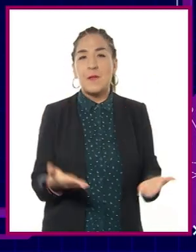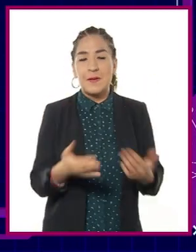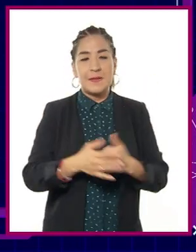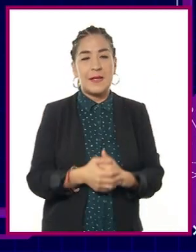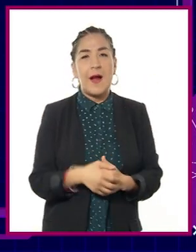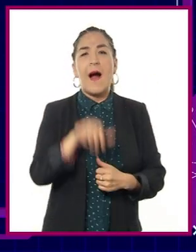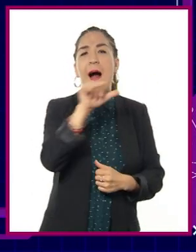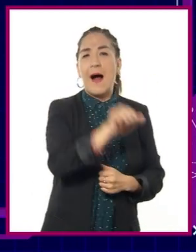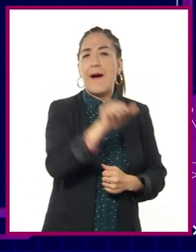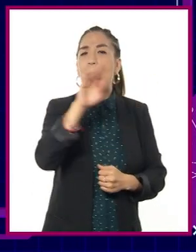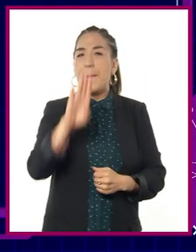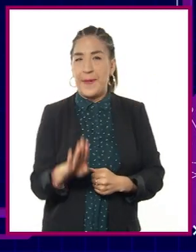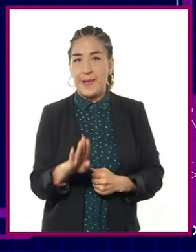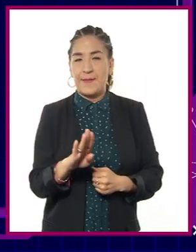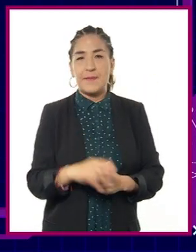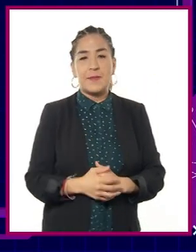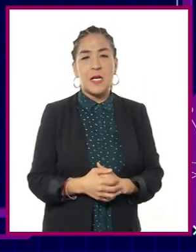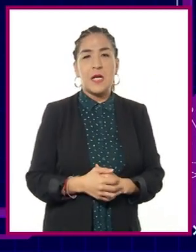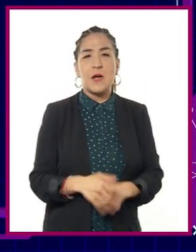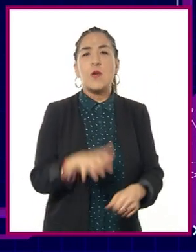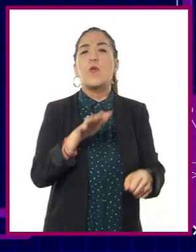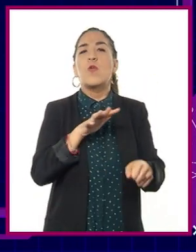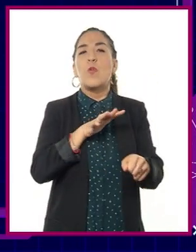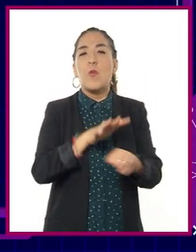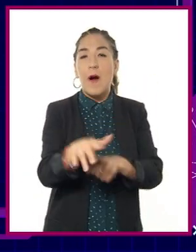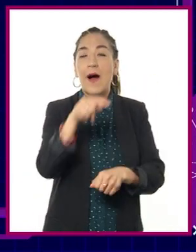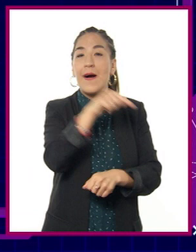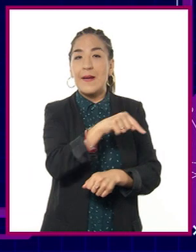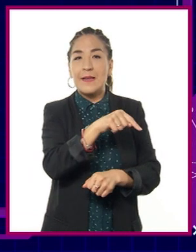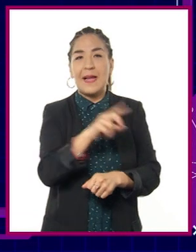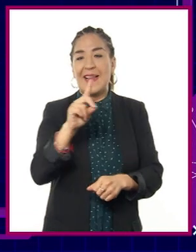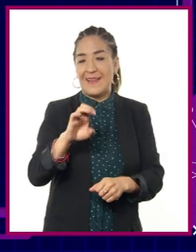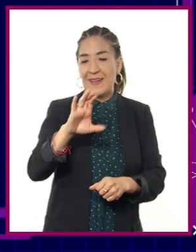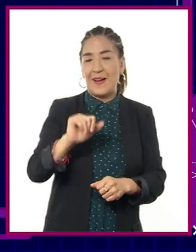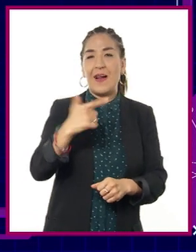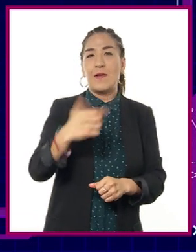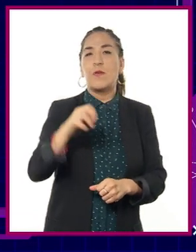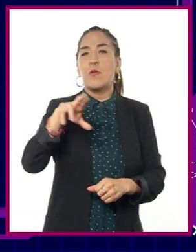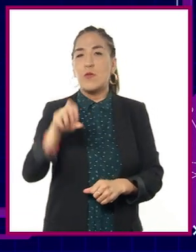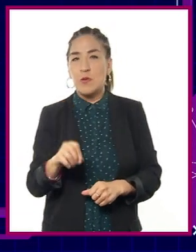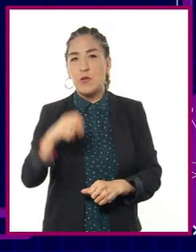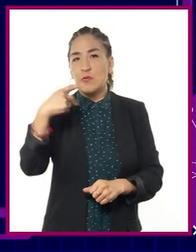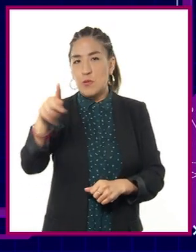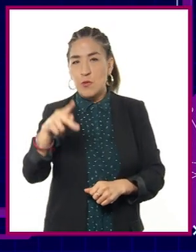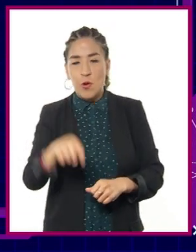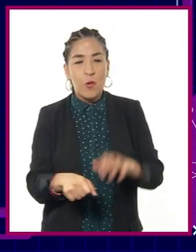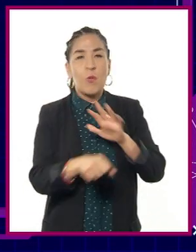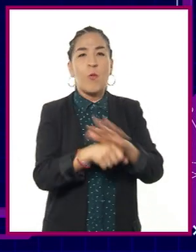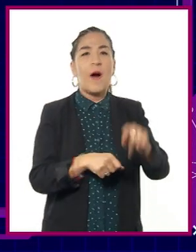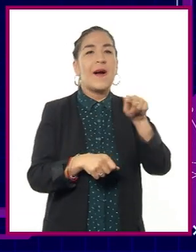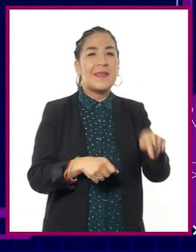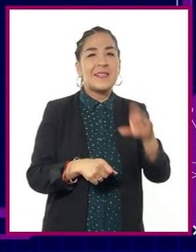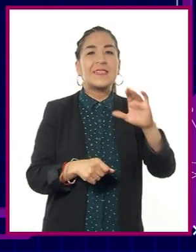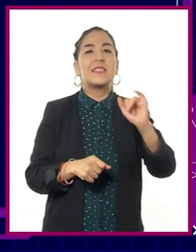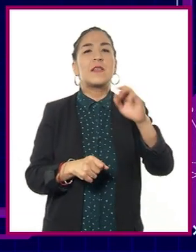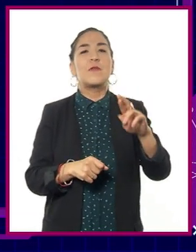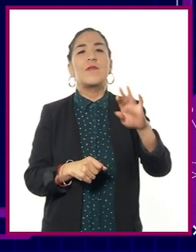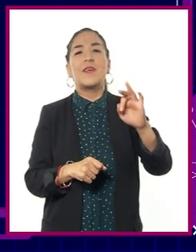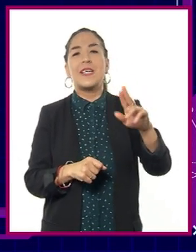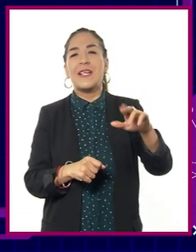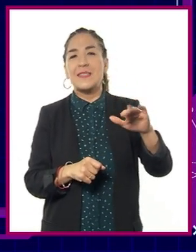segmento AB, ¿qué elemento es del decágono y qué elemento de la